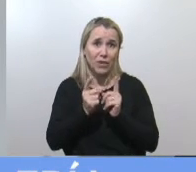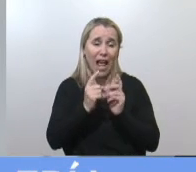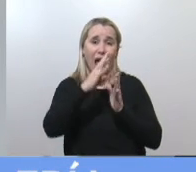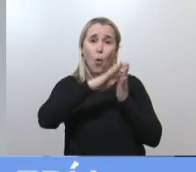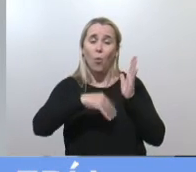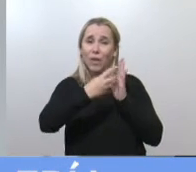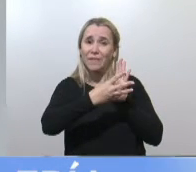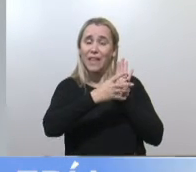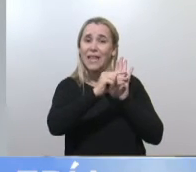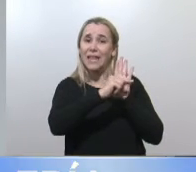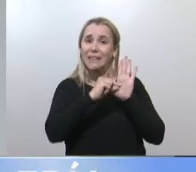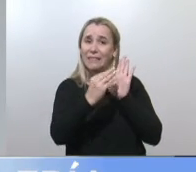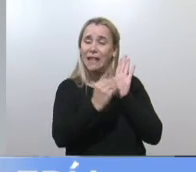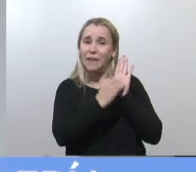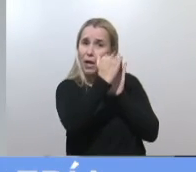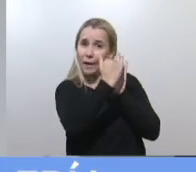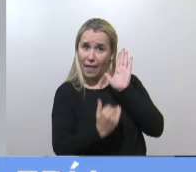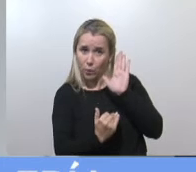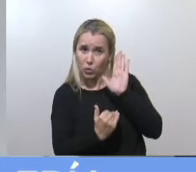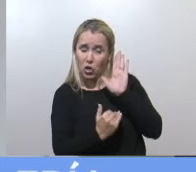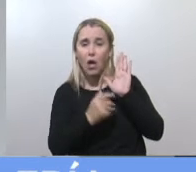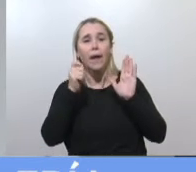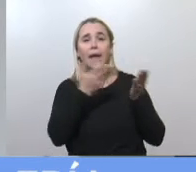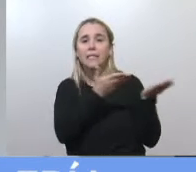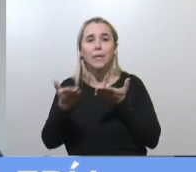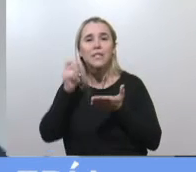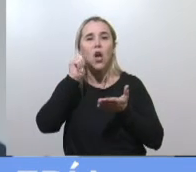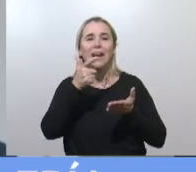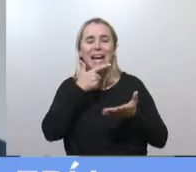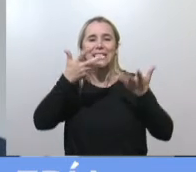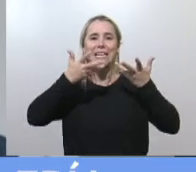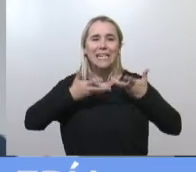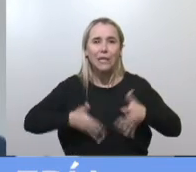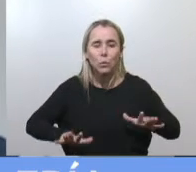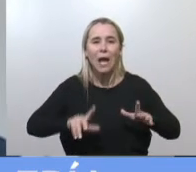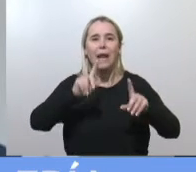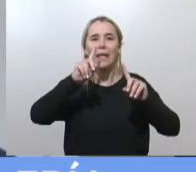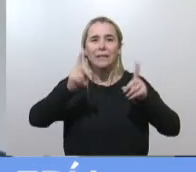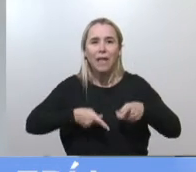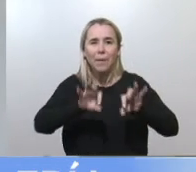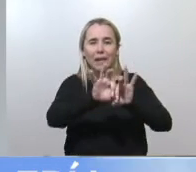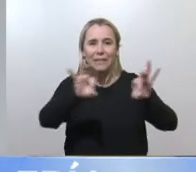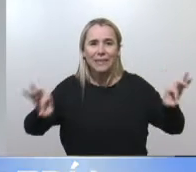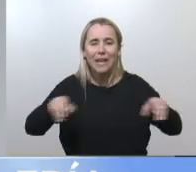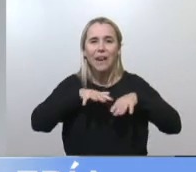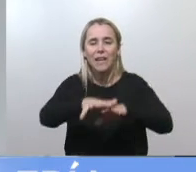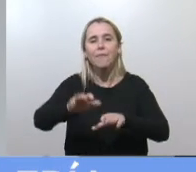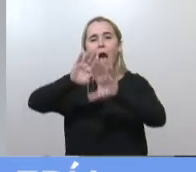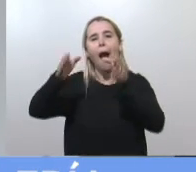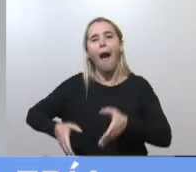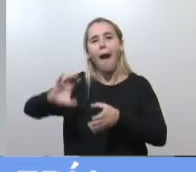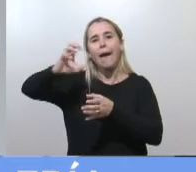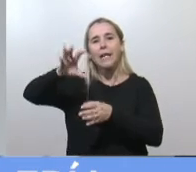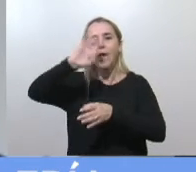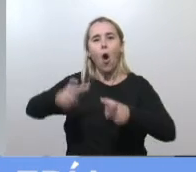tarifarios diferenciales para los servicios de gas natural y propano indiluido por redes, venta de cilindros, garrafas o